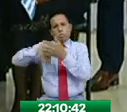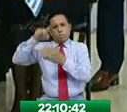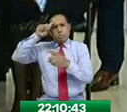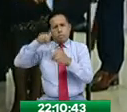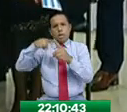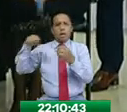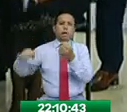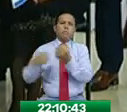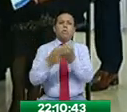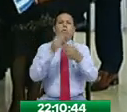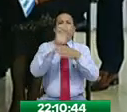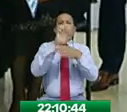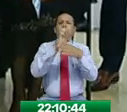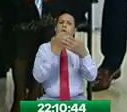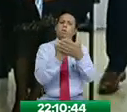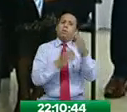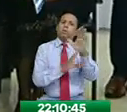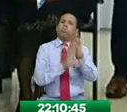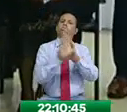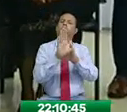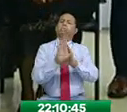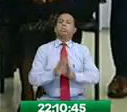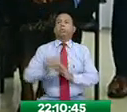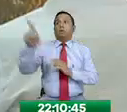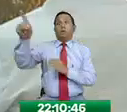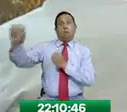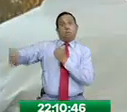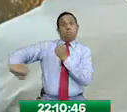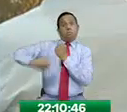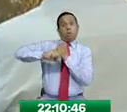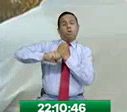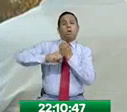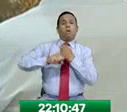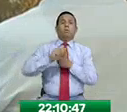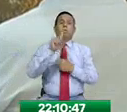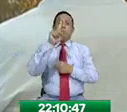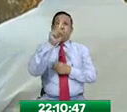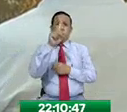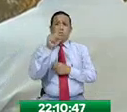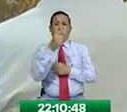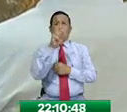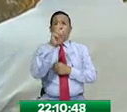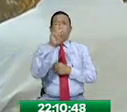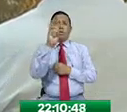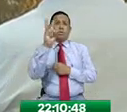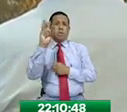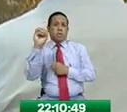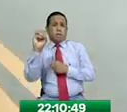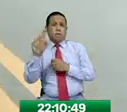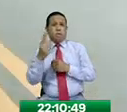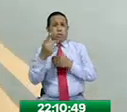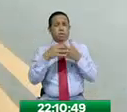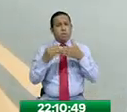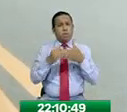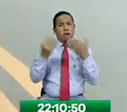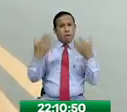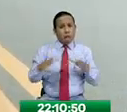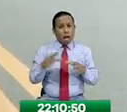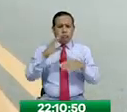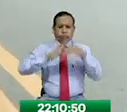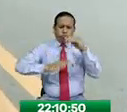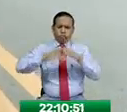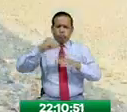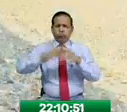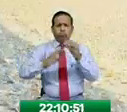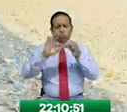Con una inversión de 260 millones de dólares, el gobierno central a través del Ministerio de Transporte y Obras Públicas ampliará a 4 carriles